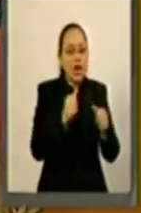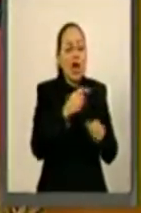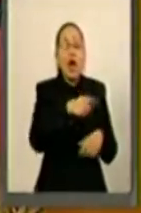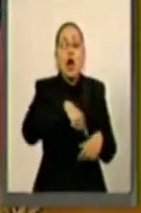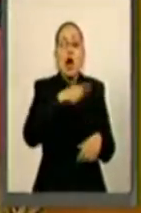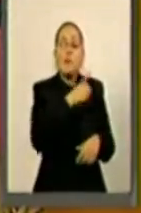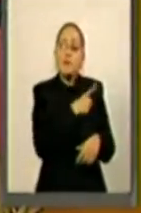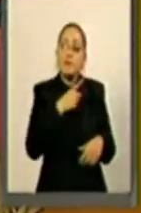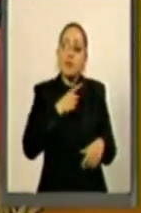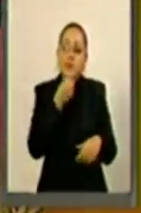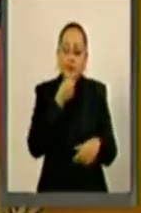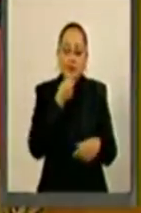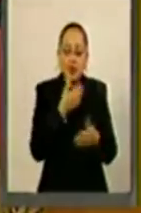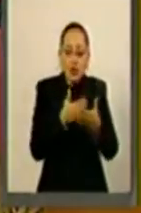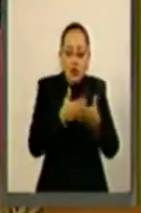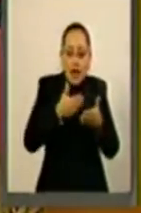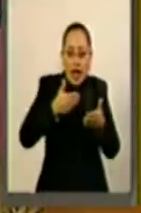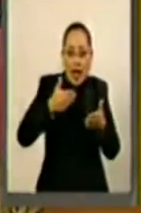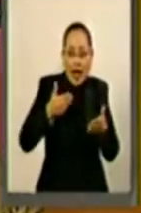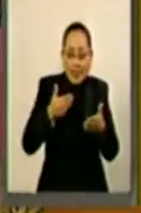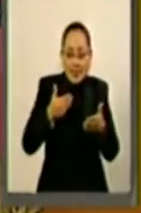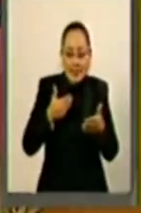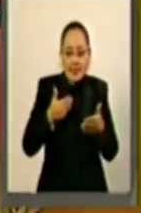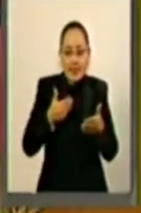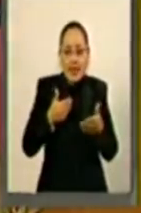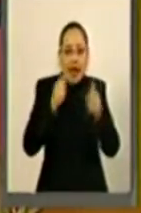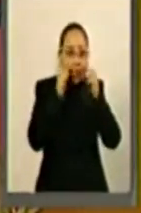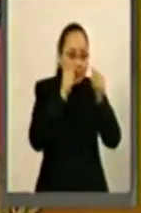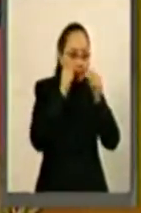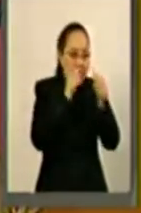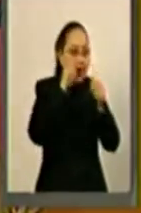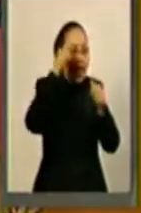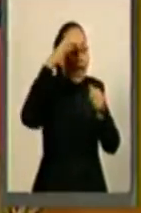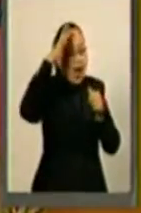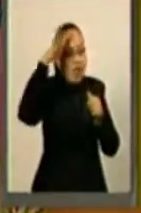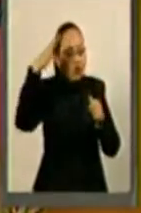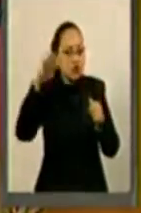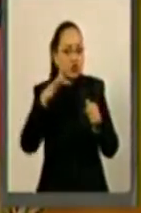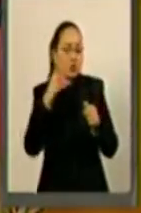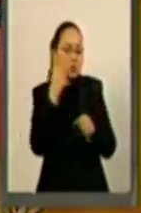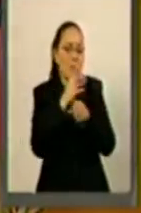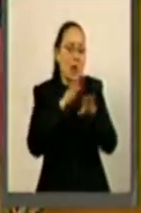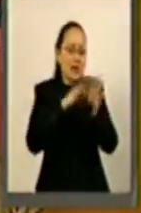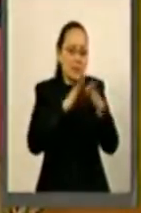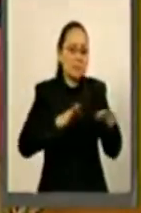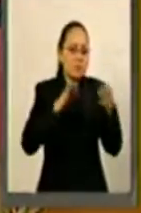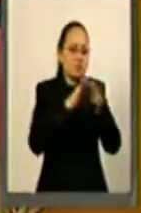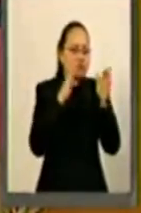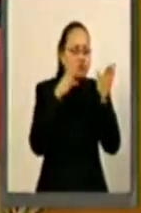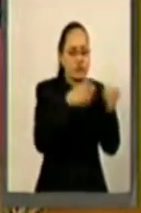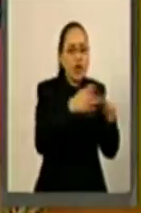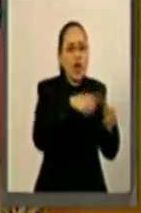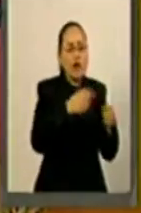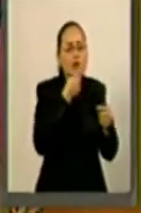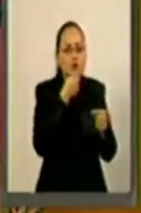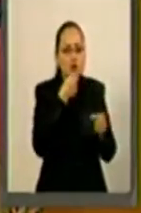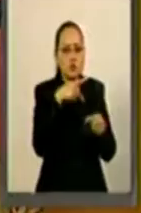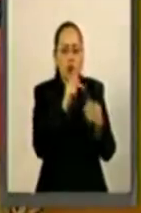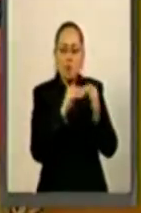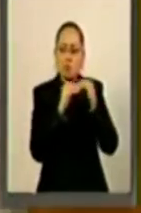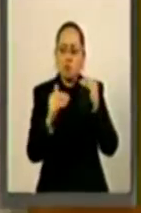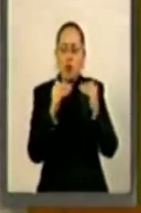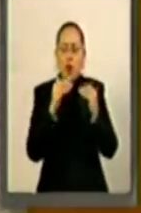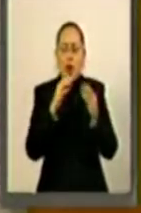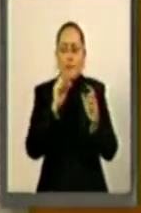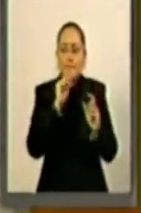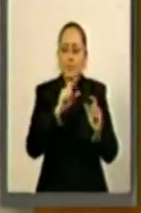a los niños antes que a las personas adultas en todos los servicios, pero en igualdad de condiciones.